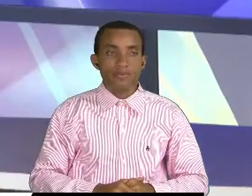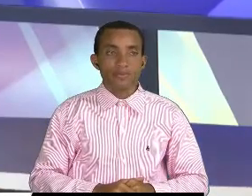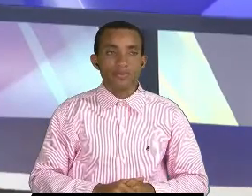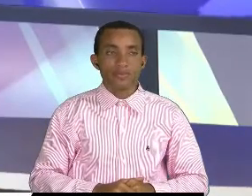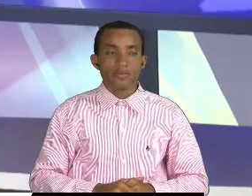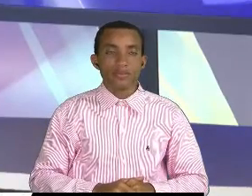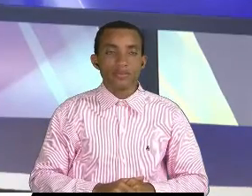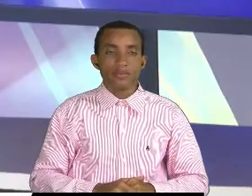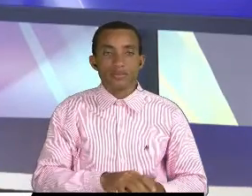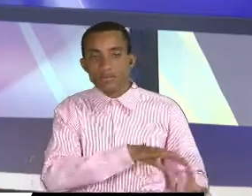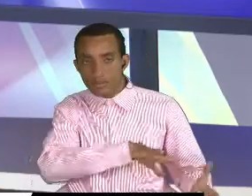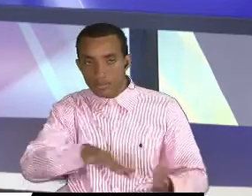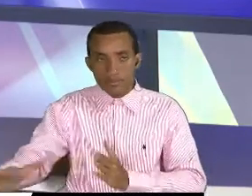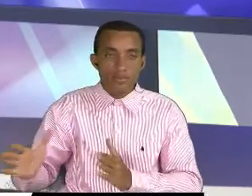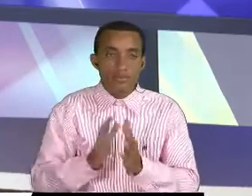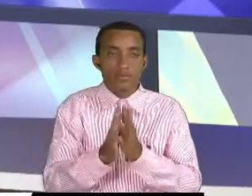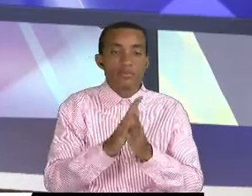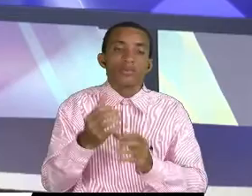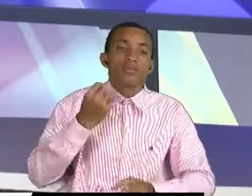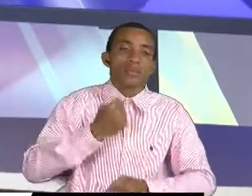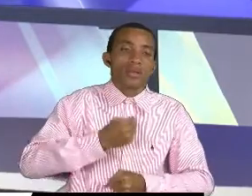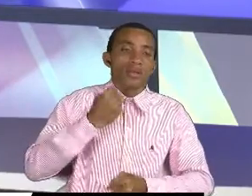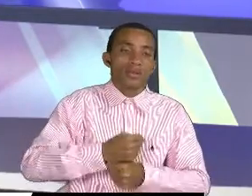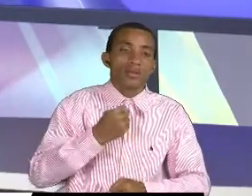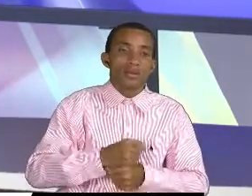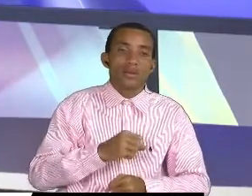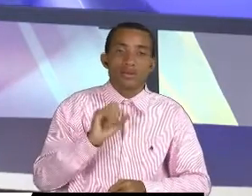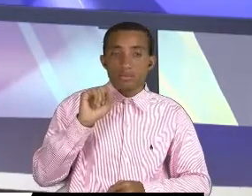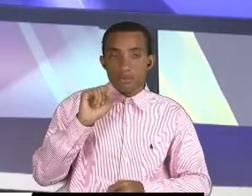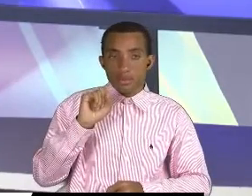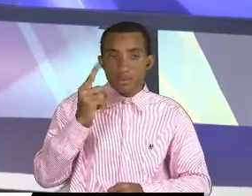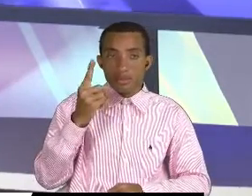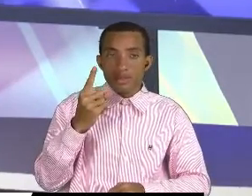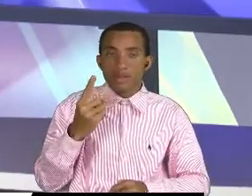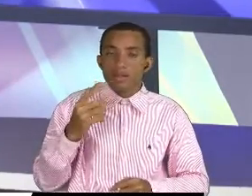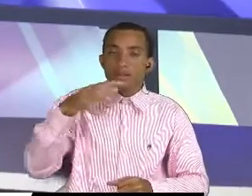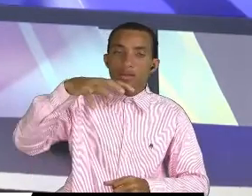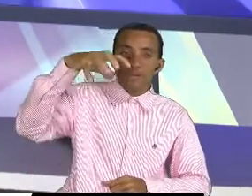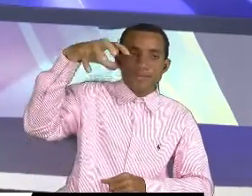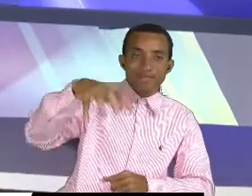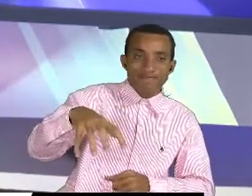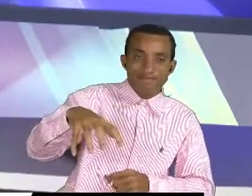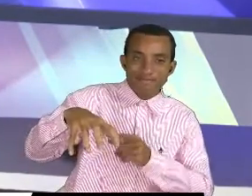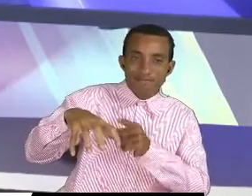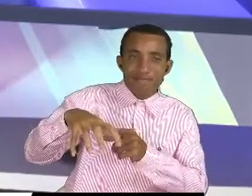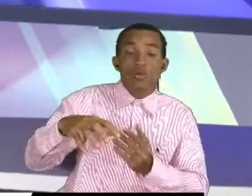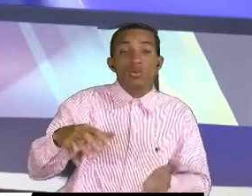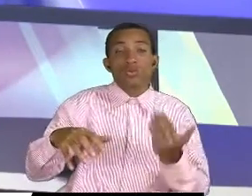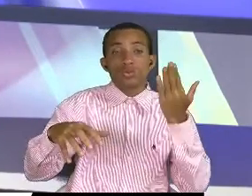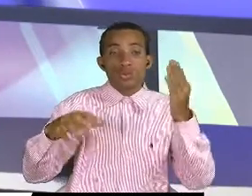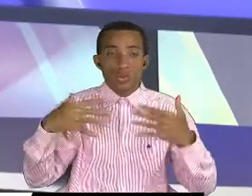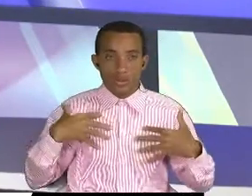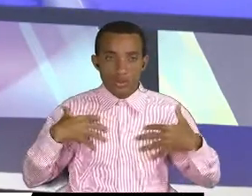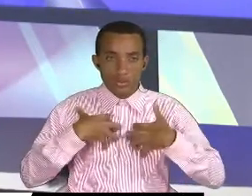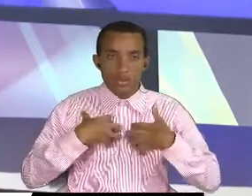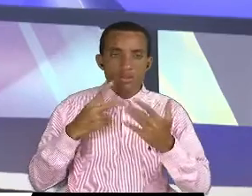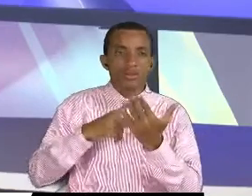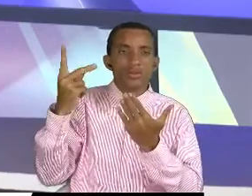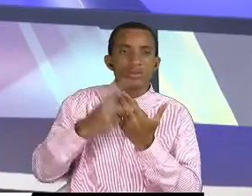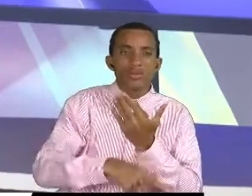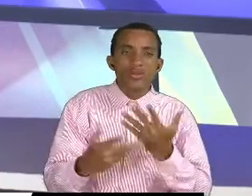Fueron inaugurados los trabajos para la primera planta de beneficio animal del orden regional. Este proyecto está ubicado en la entrada